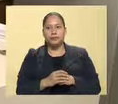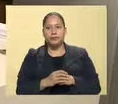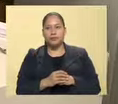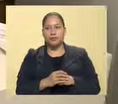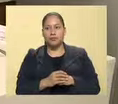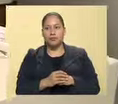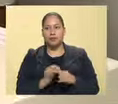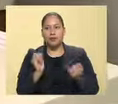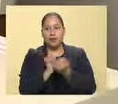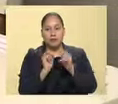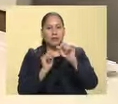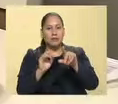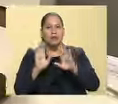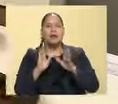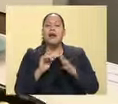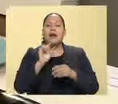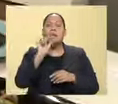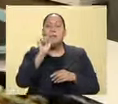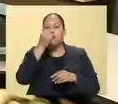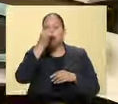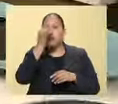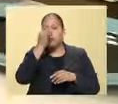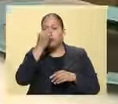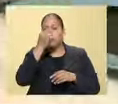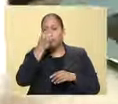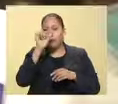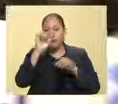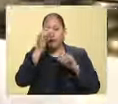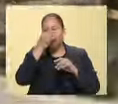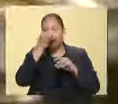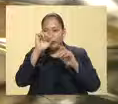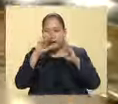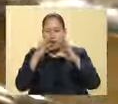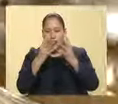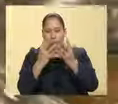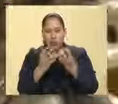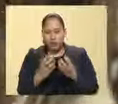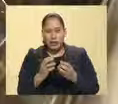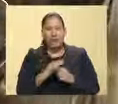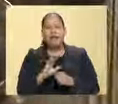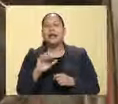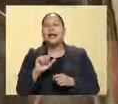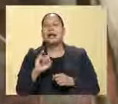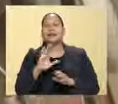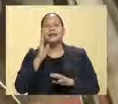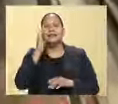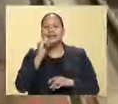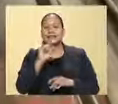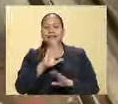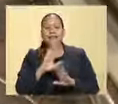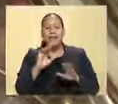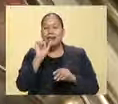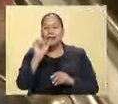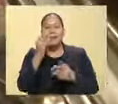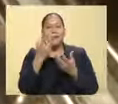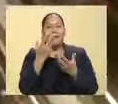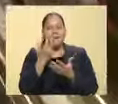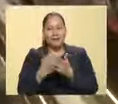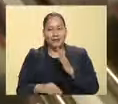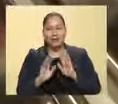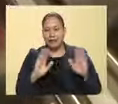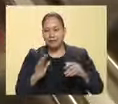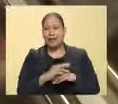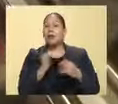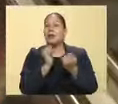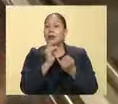Y aquí, ya casi está derretida. Totalmente, casi, bueno, todavía le falta un poquitito. Sí. Y lo único que vamos a hacer va a